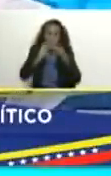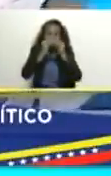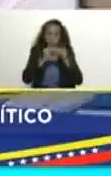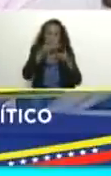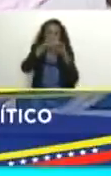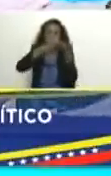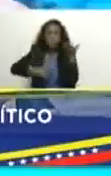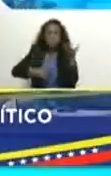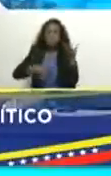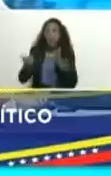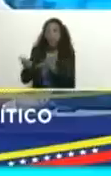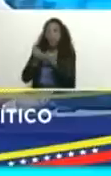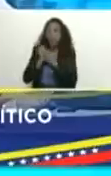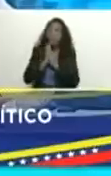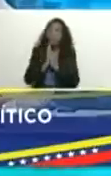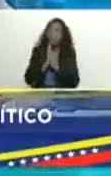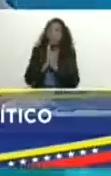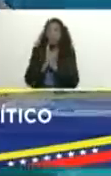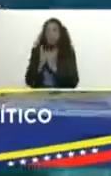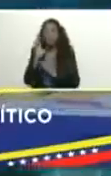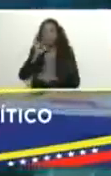Jorge Rodríguez no me ayuda.